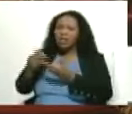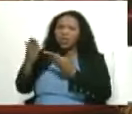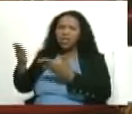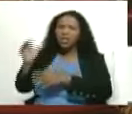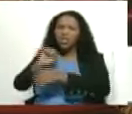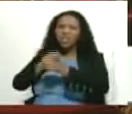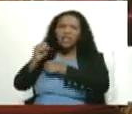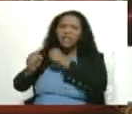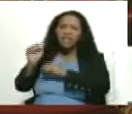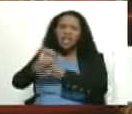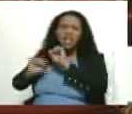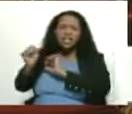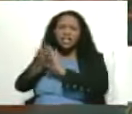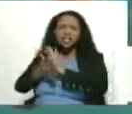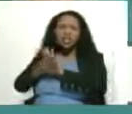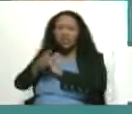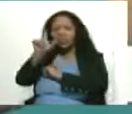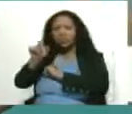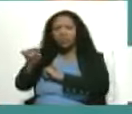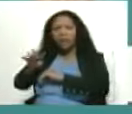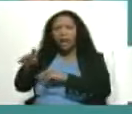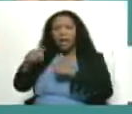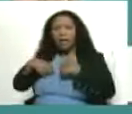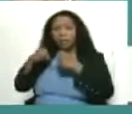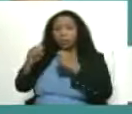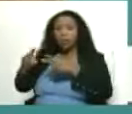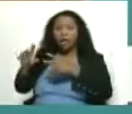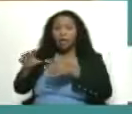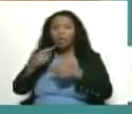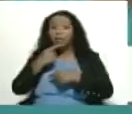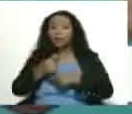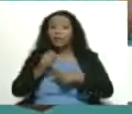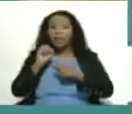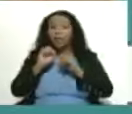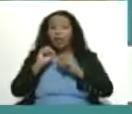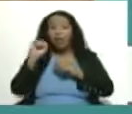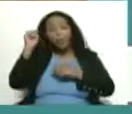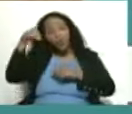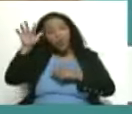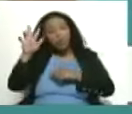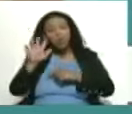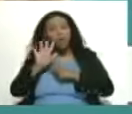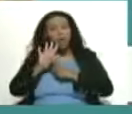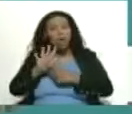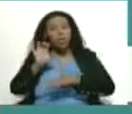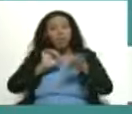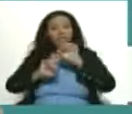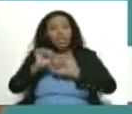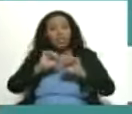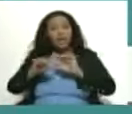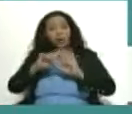Es la gran oportunidad de expresar la unidad del pueblo venezolano, de defender la dignidad de la